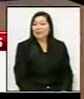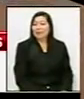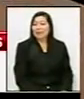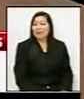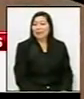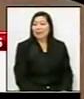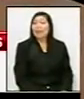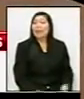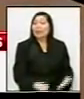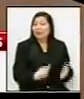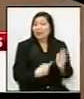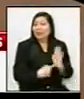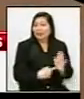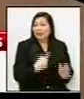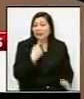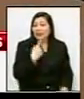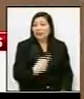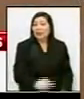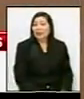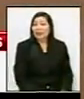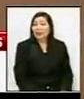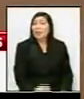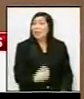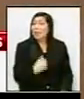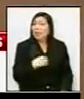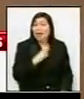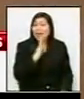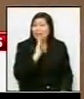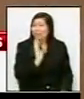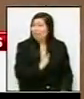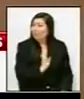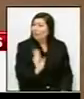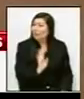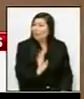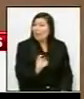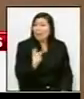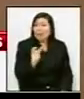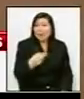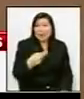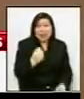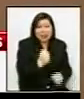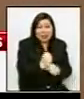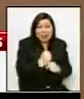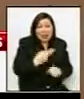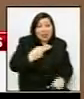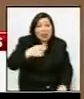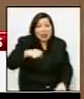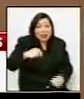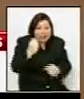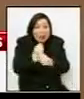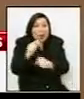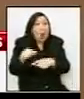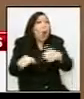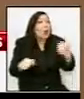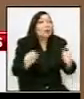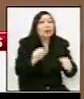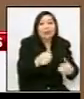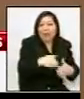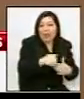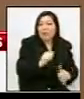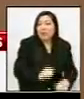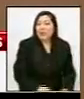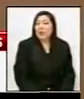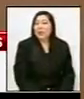está proscrito. Entonces yo no estoy hablando del funcionario que está en funciones. Sobre eso yo voy a votar a